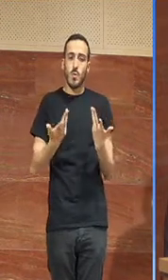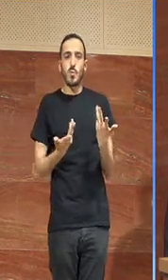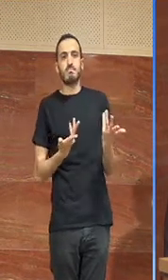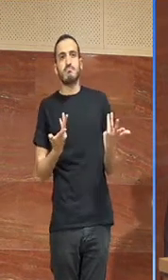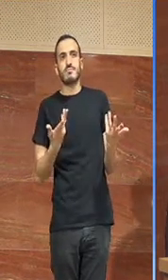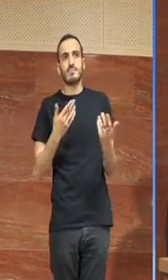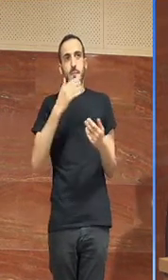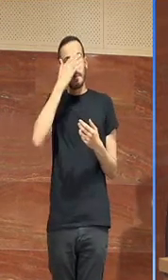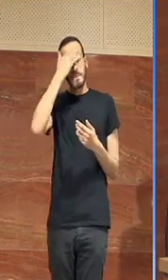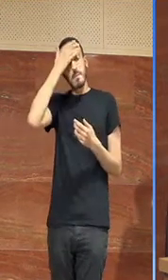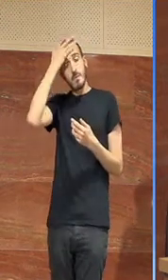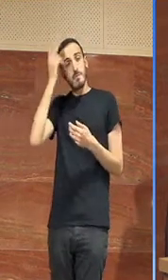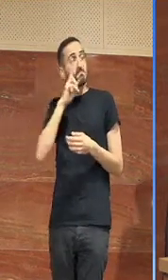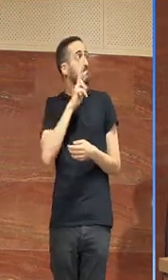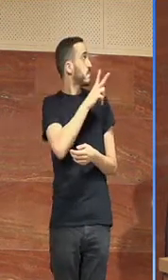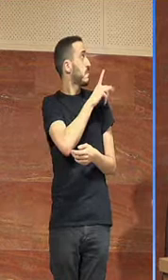de la pantalla sale...